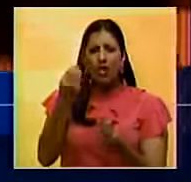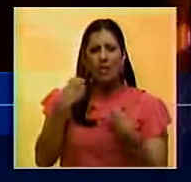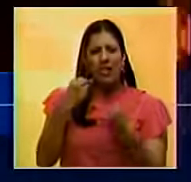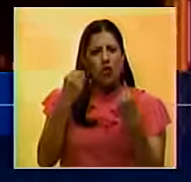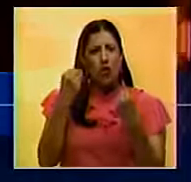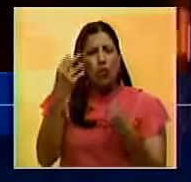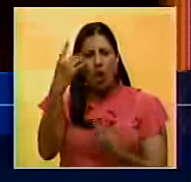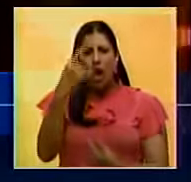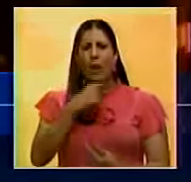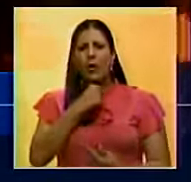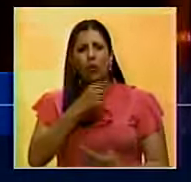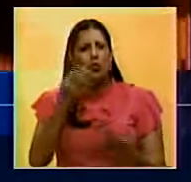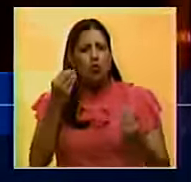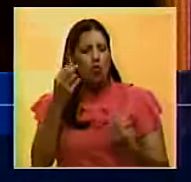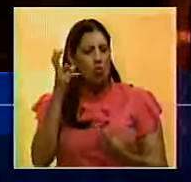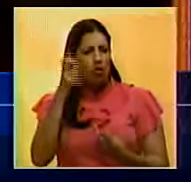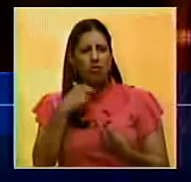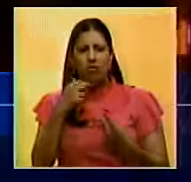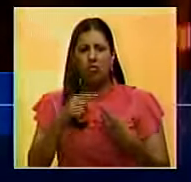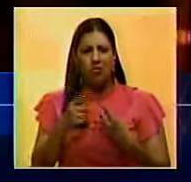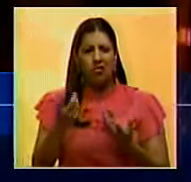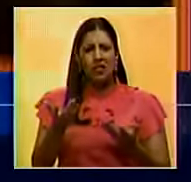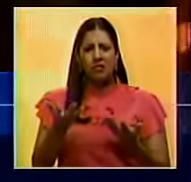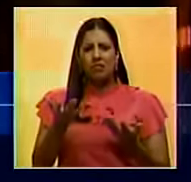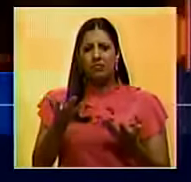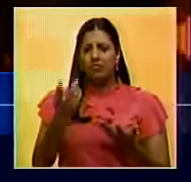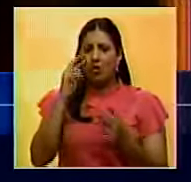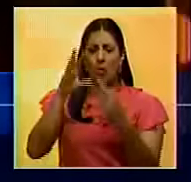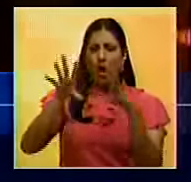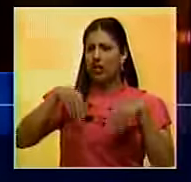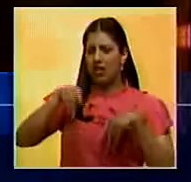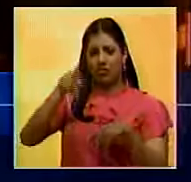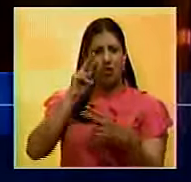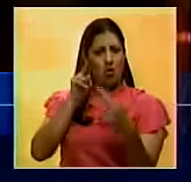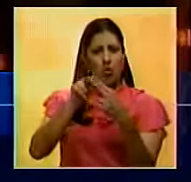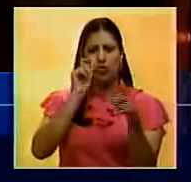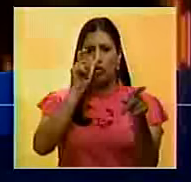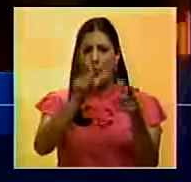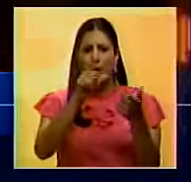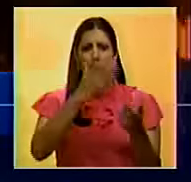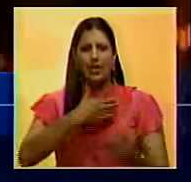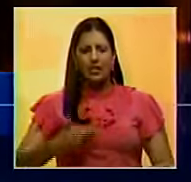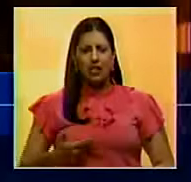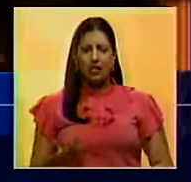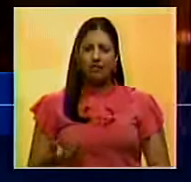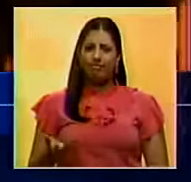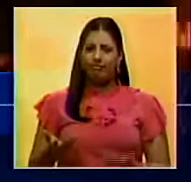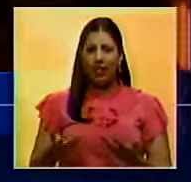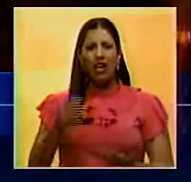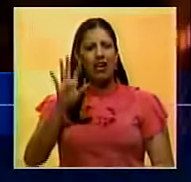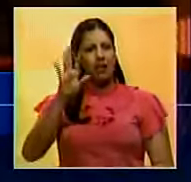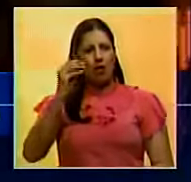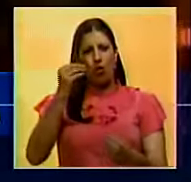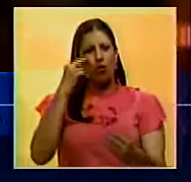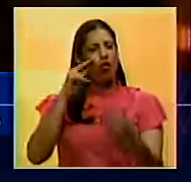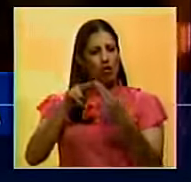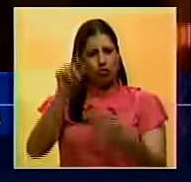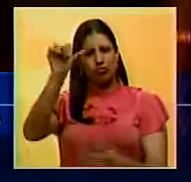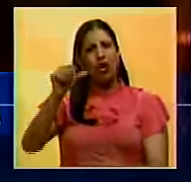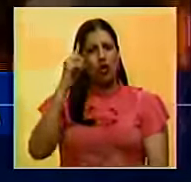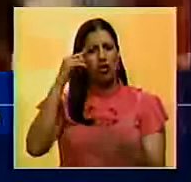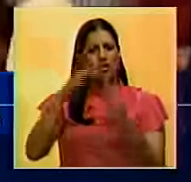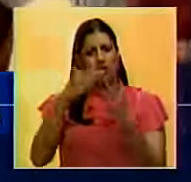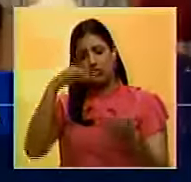pichado que no te conoce a vos ni ni lo conoció a Néstor este lo conoció a nestro esto lo conoció